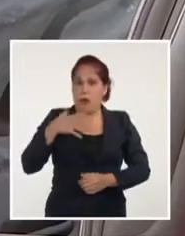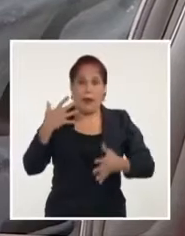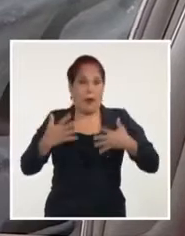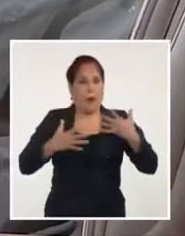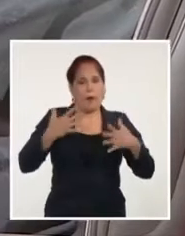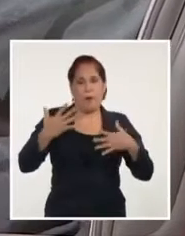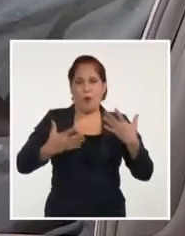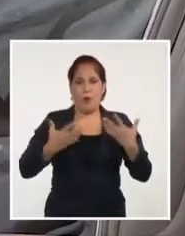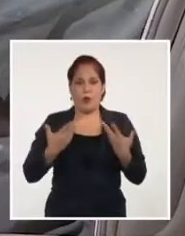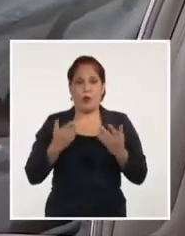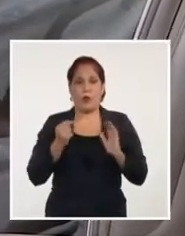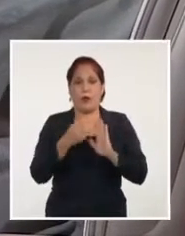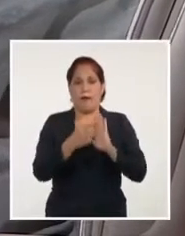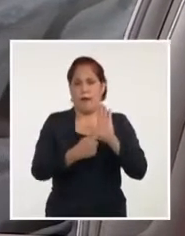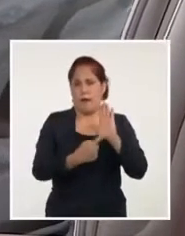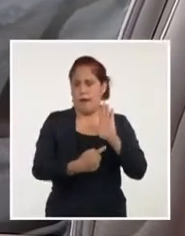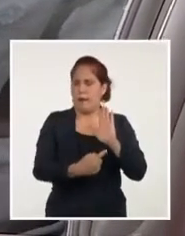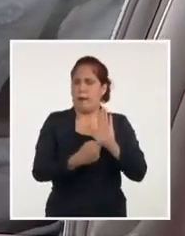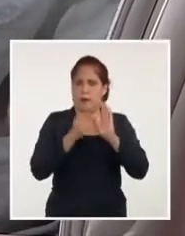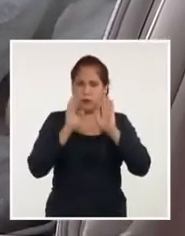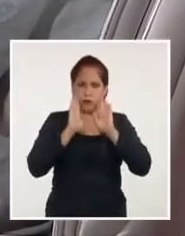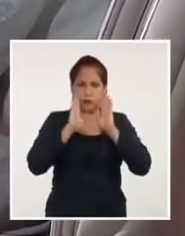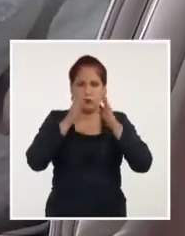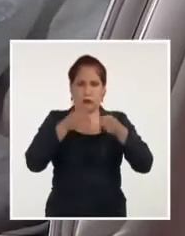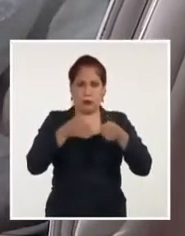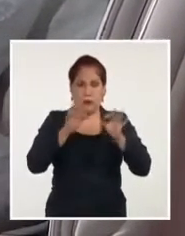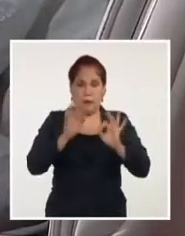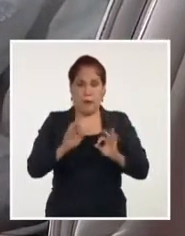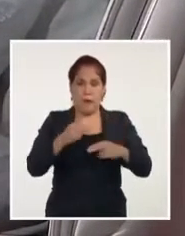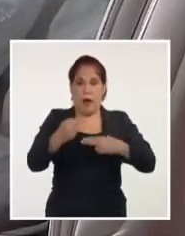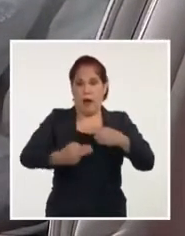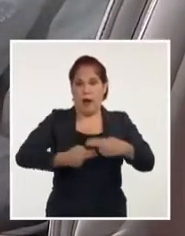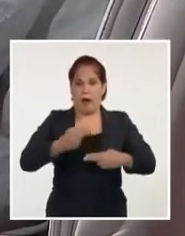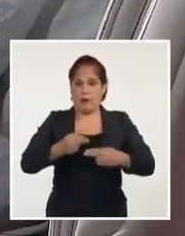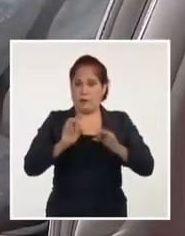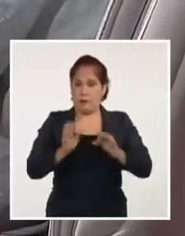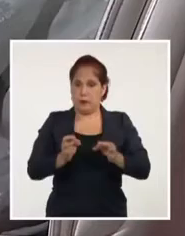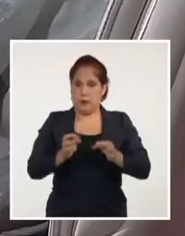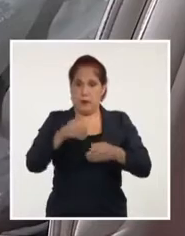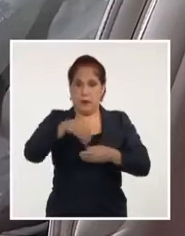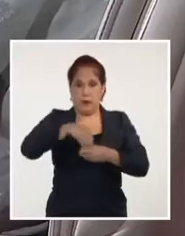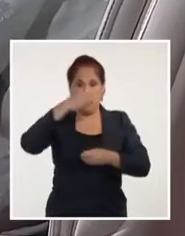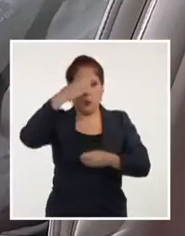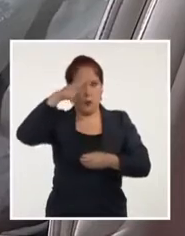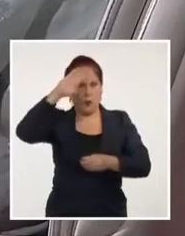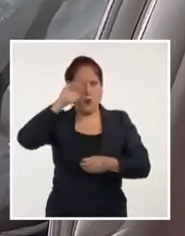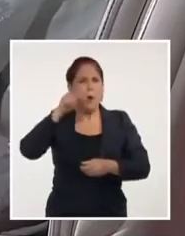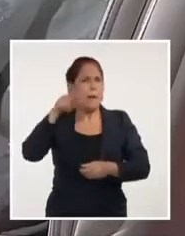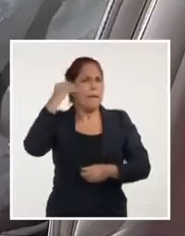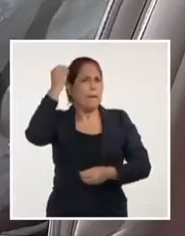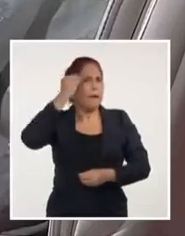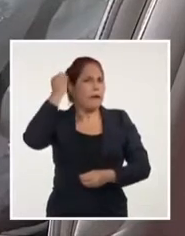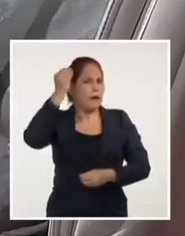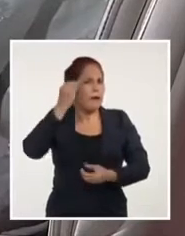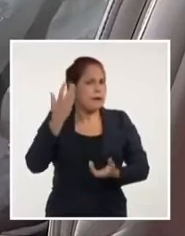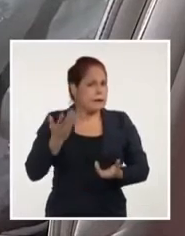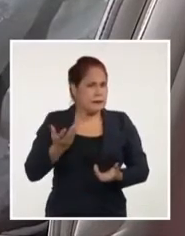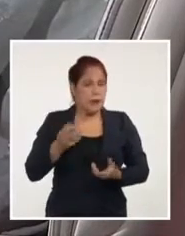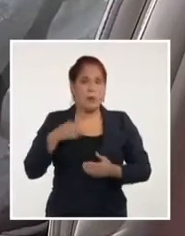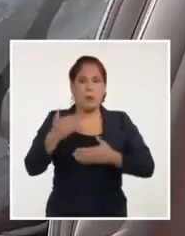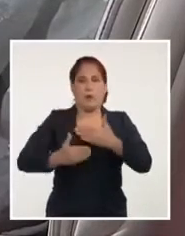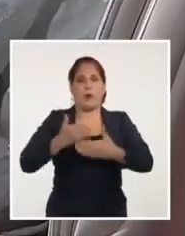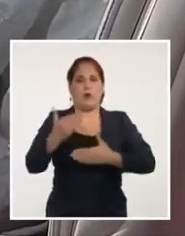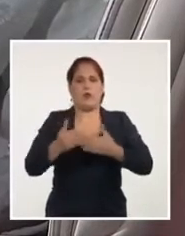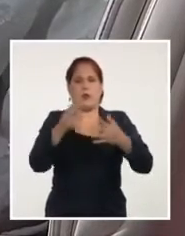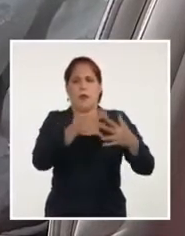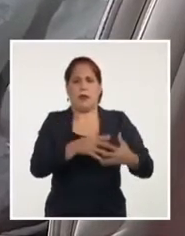tiene elementos sin duda centrales en cómo se desarrolla. ¿Qué valoración hacer de todo este proceso que se ha